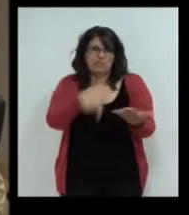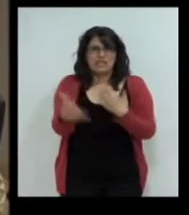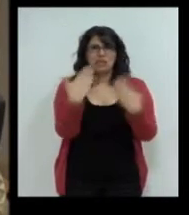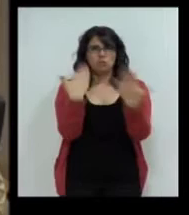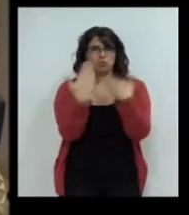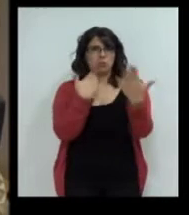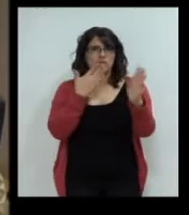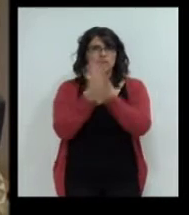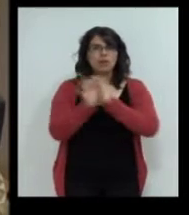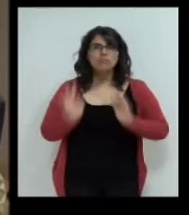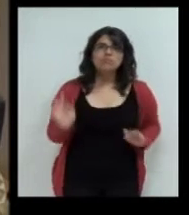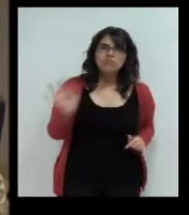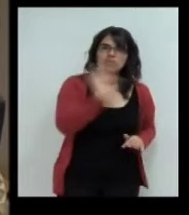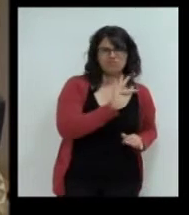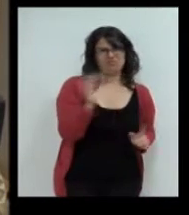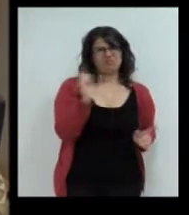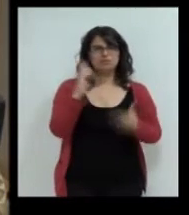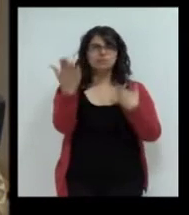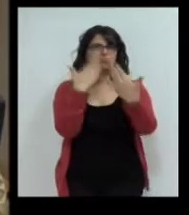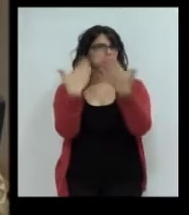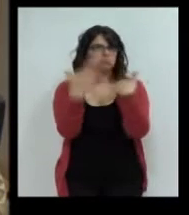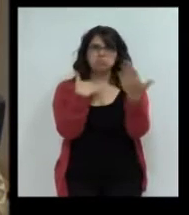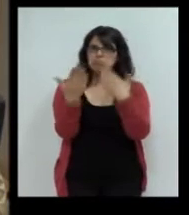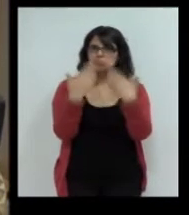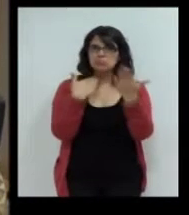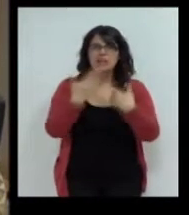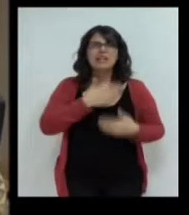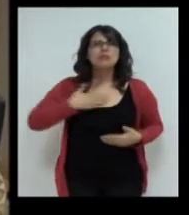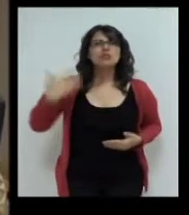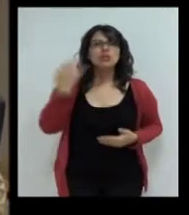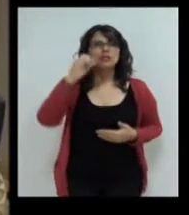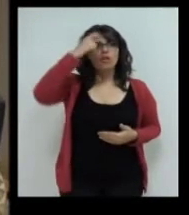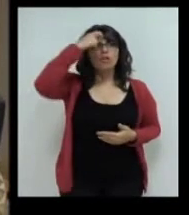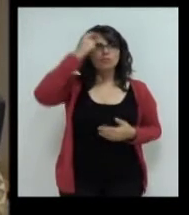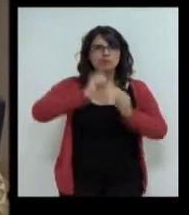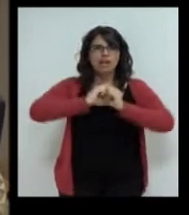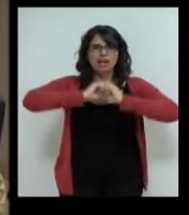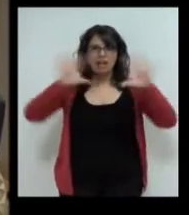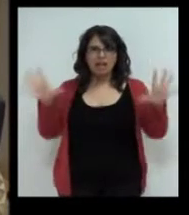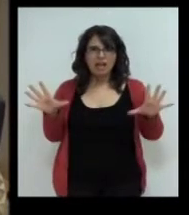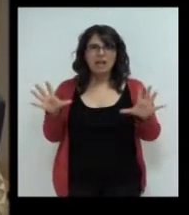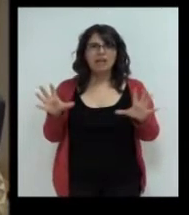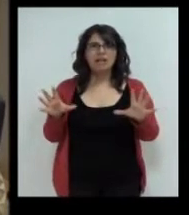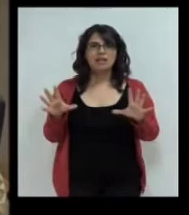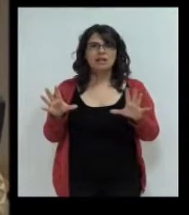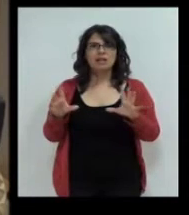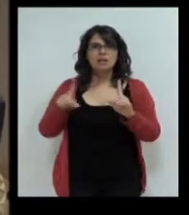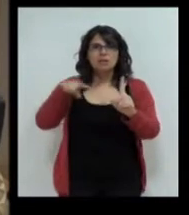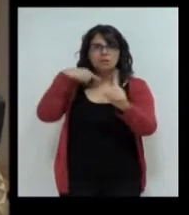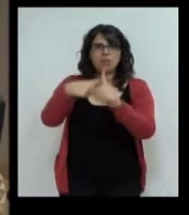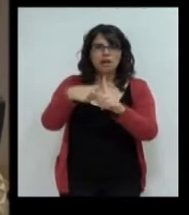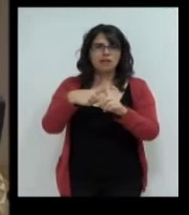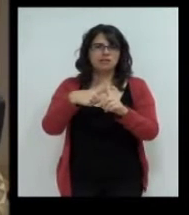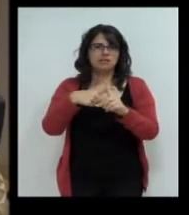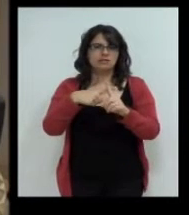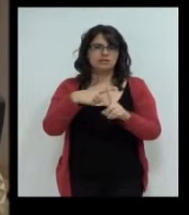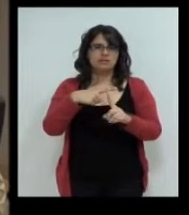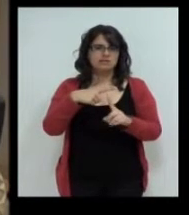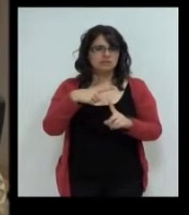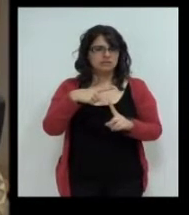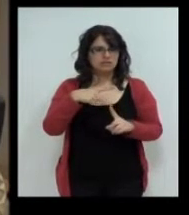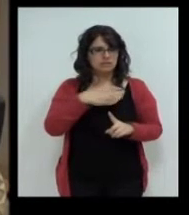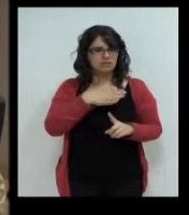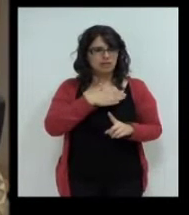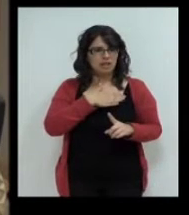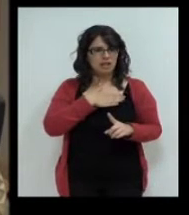es donde lo que queremos es aclarar conceptos, proponer también a veces actuaciones, no necesariamente ninguno de